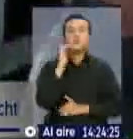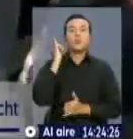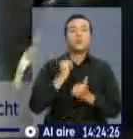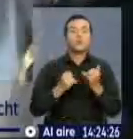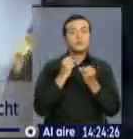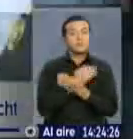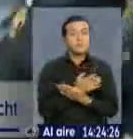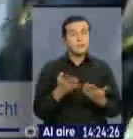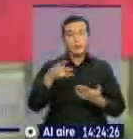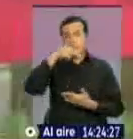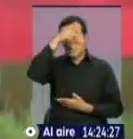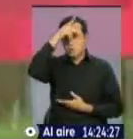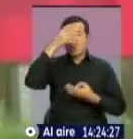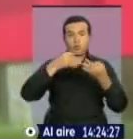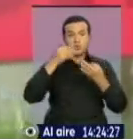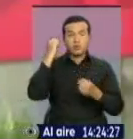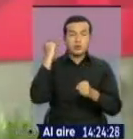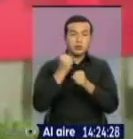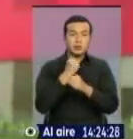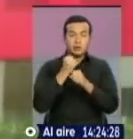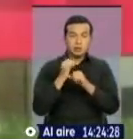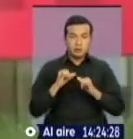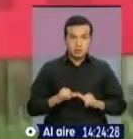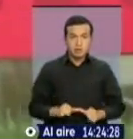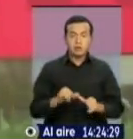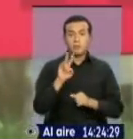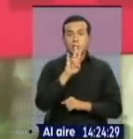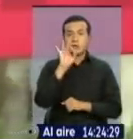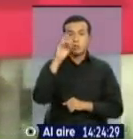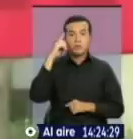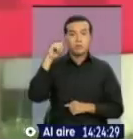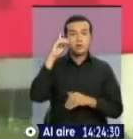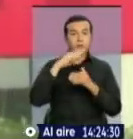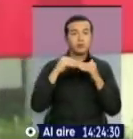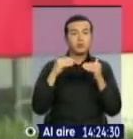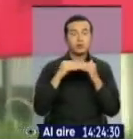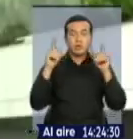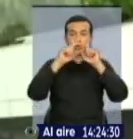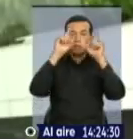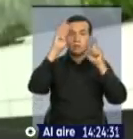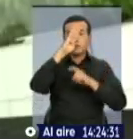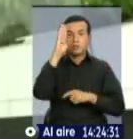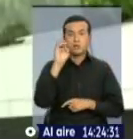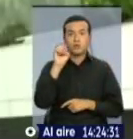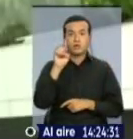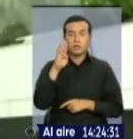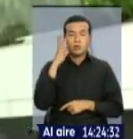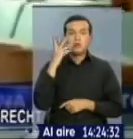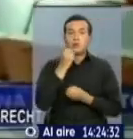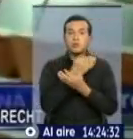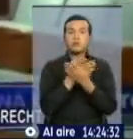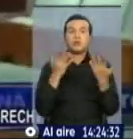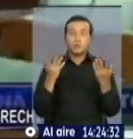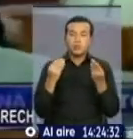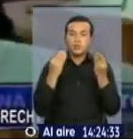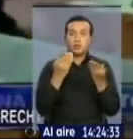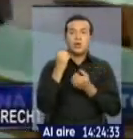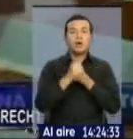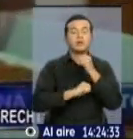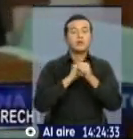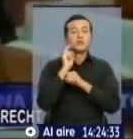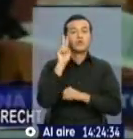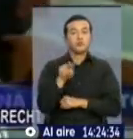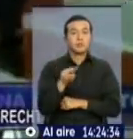campaña. En Perú, la justicia trabaja para seguir el rastro de 29 millones de dólares que Odebrecht admitió haber entregado a funcionarios entre 2005